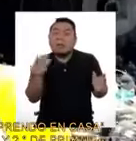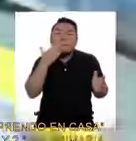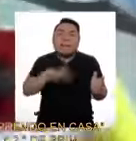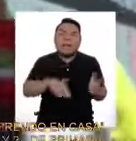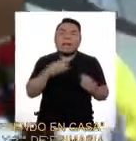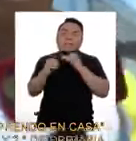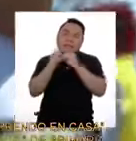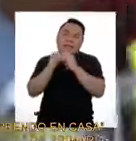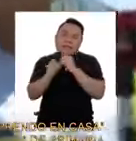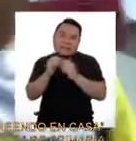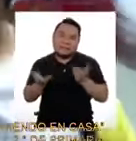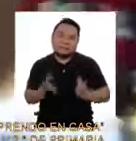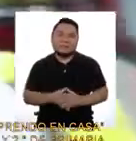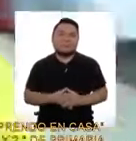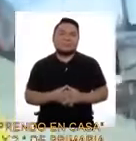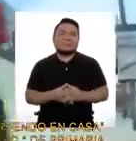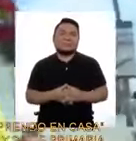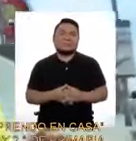arreglar.